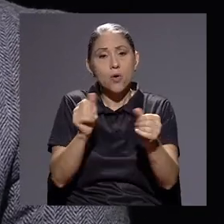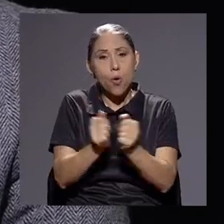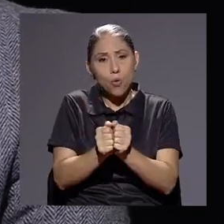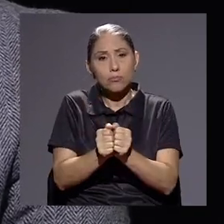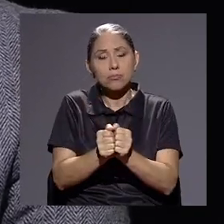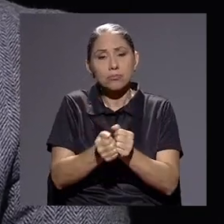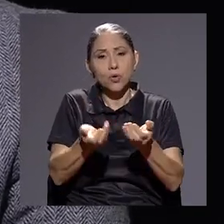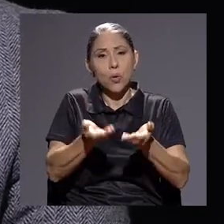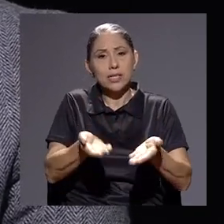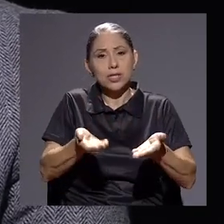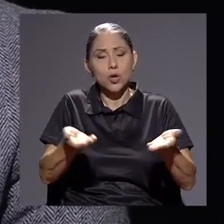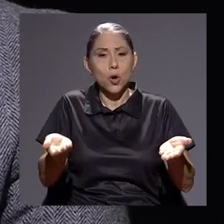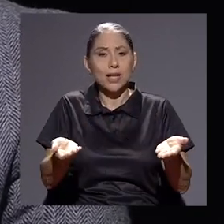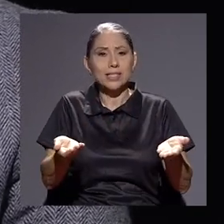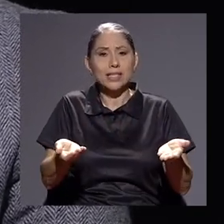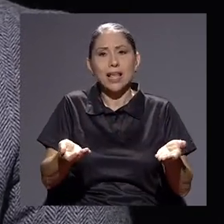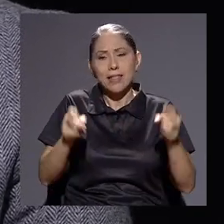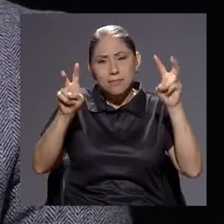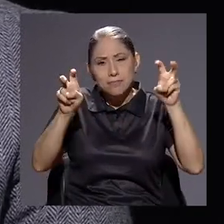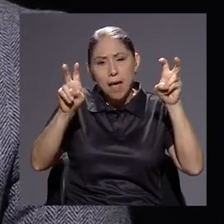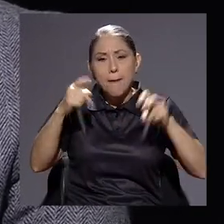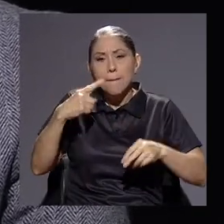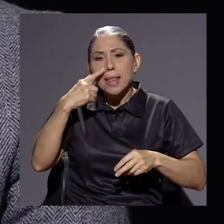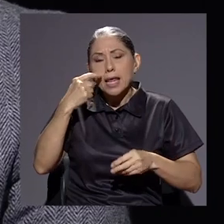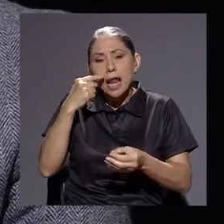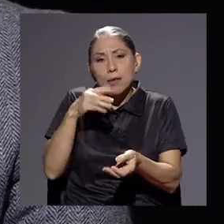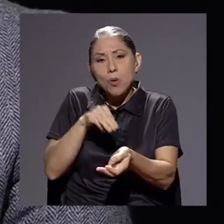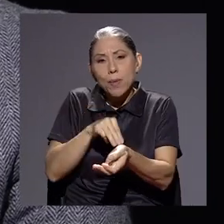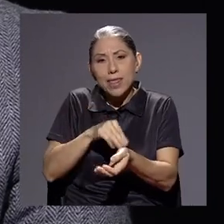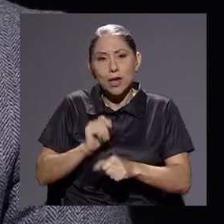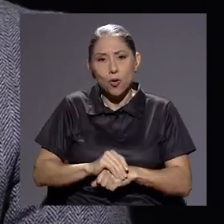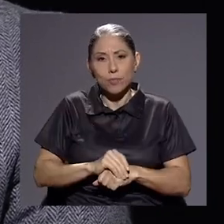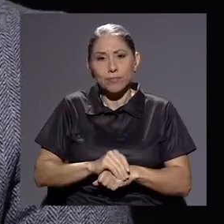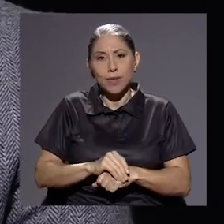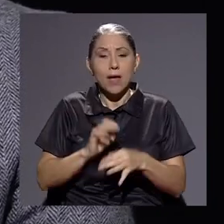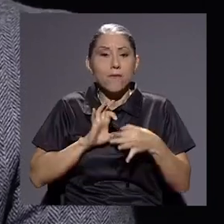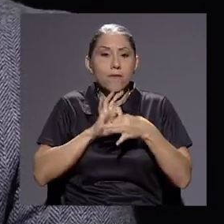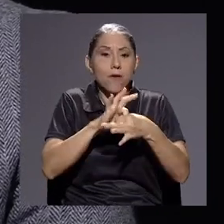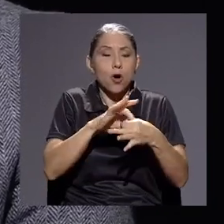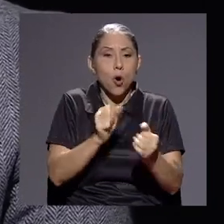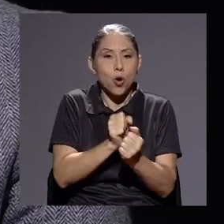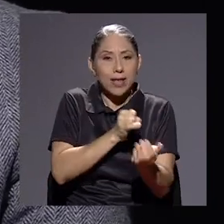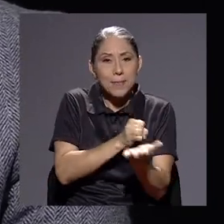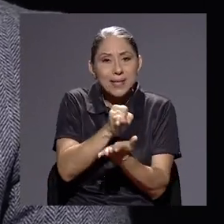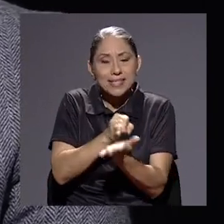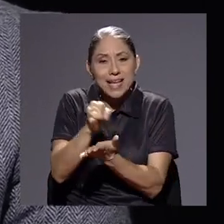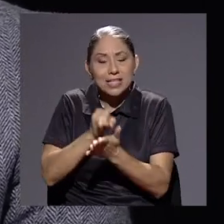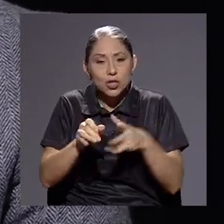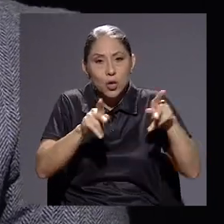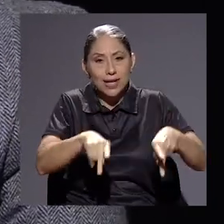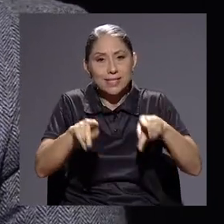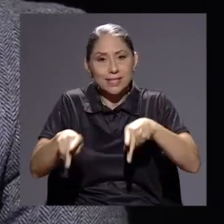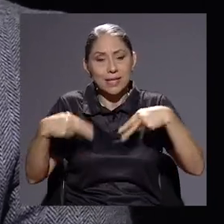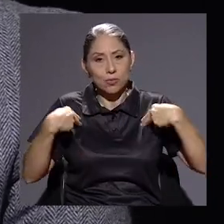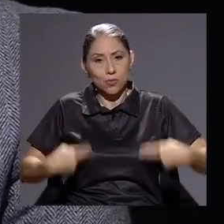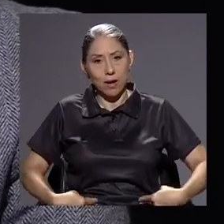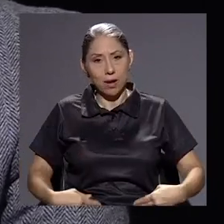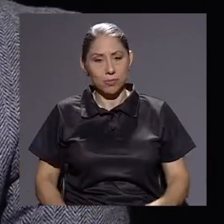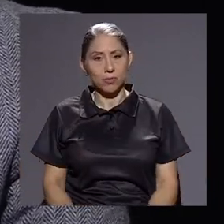decir, cuestiones de paternalismo médico, por ejemplo, cuestiones con investigación en seres humanos, que